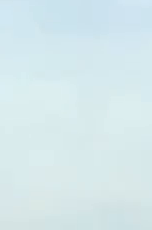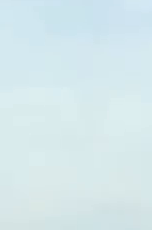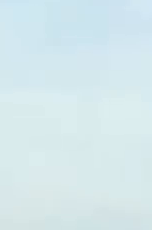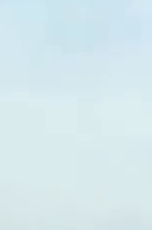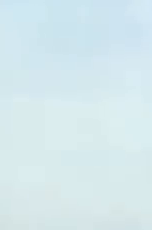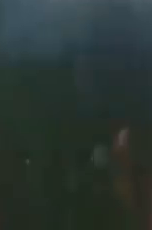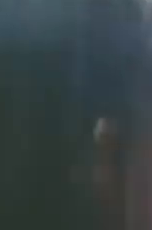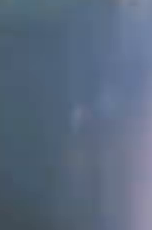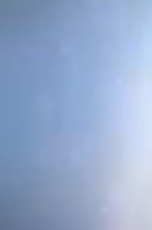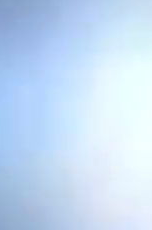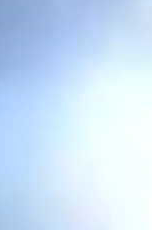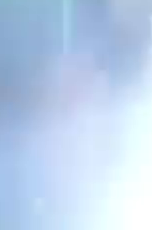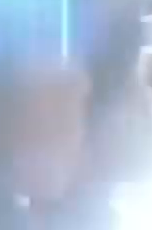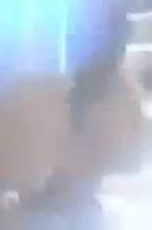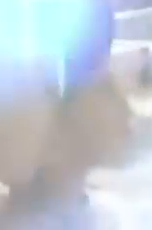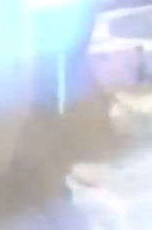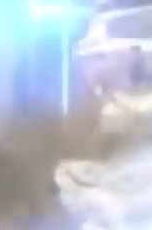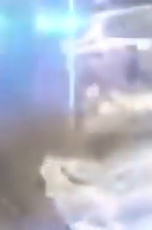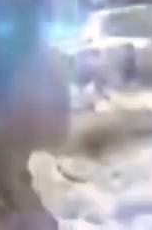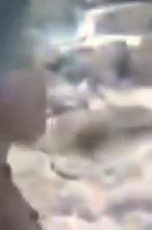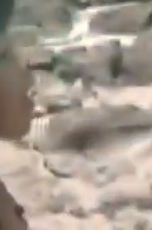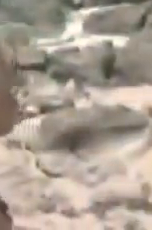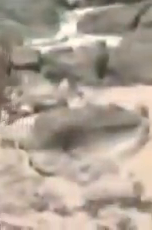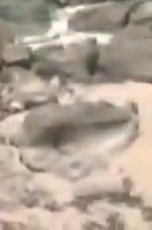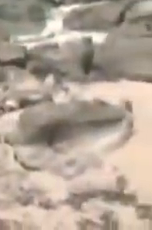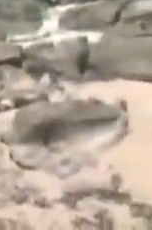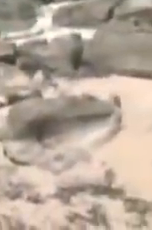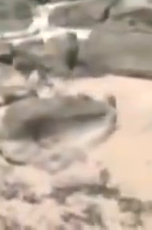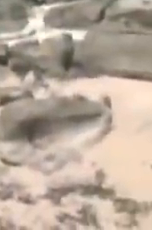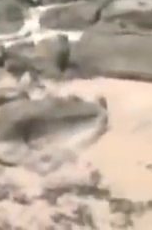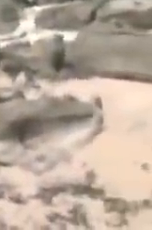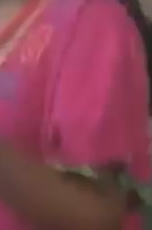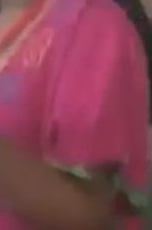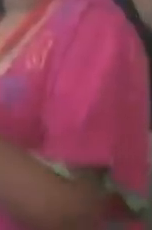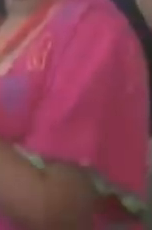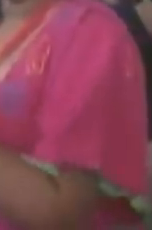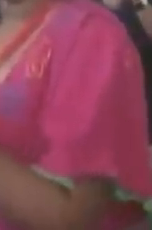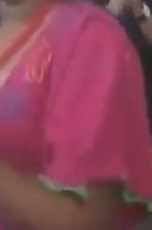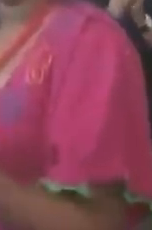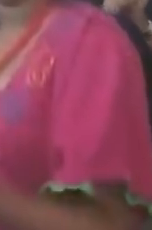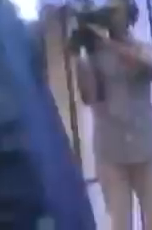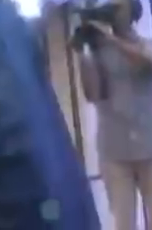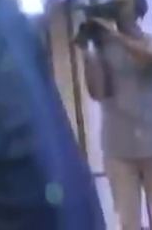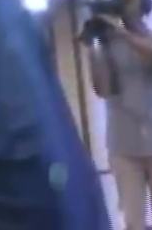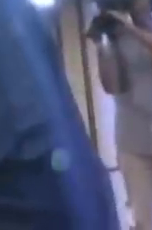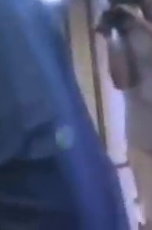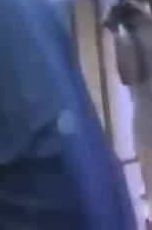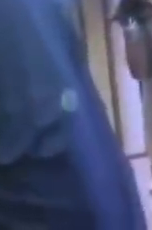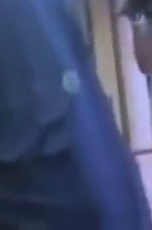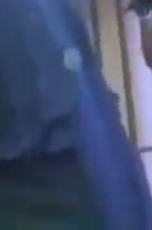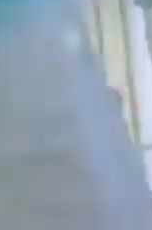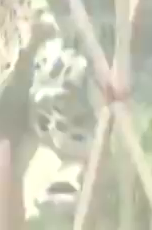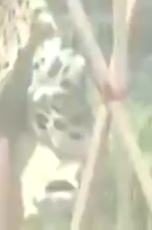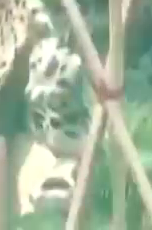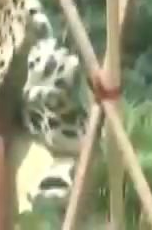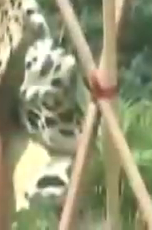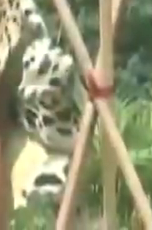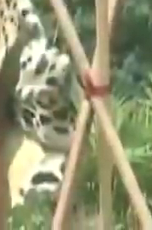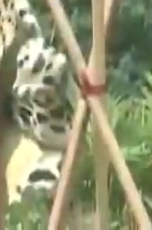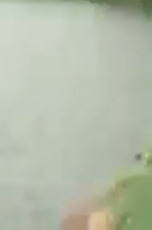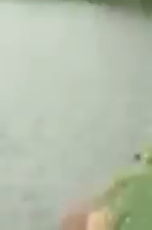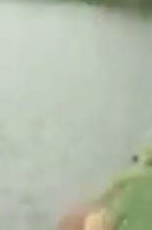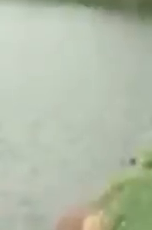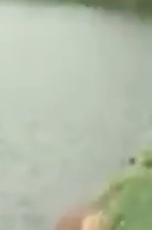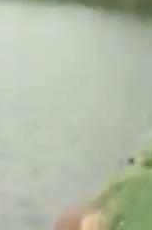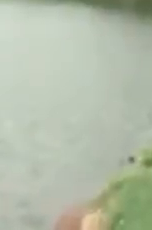estamos ante un gran cambio cultural. Llegó la revolución bolivariana, reivindicó y convirtió en un valor